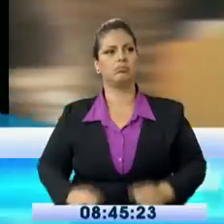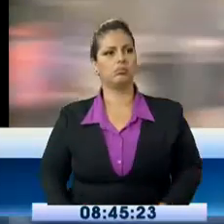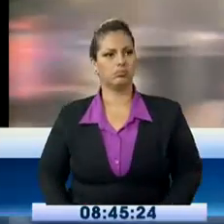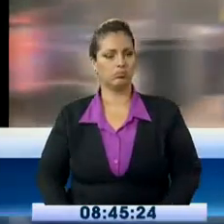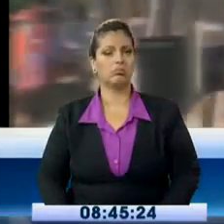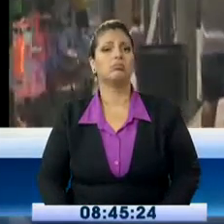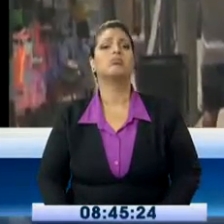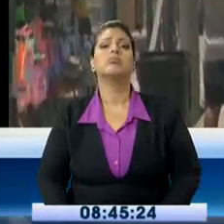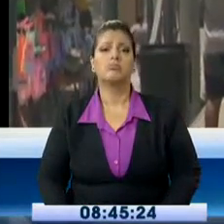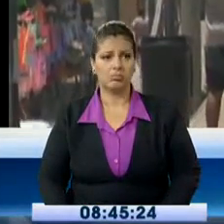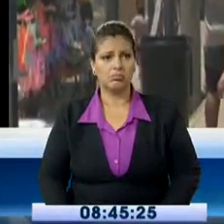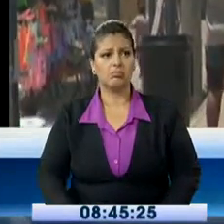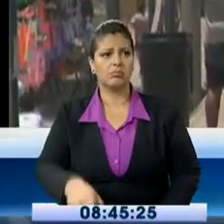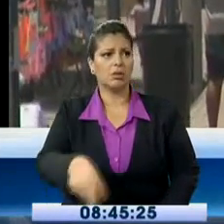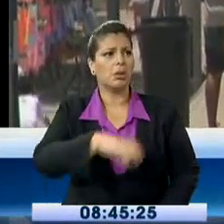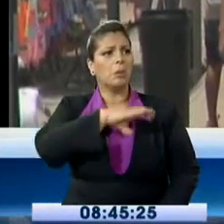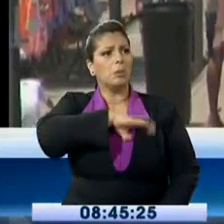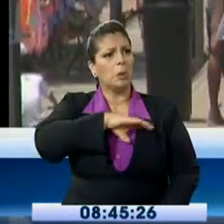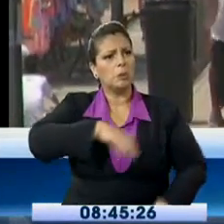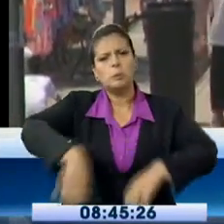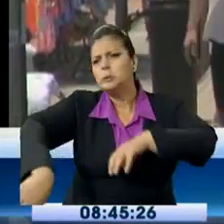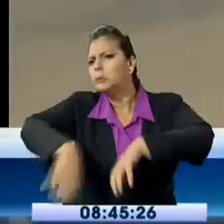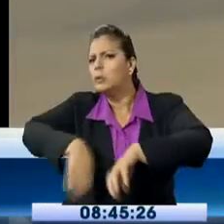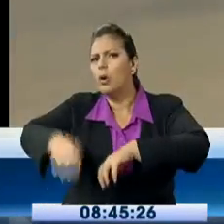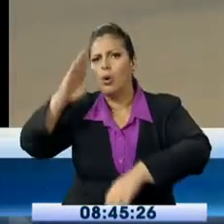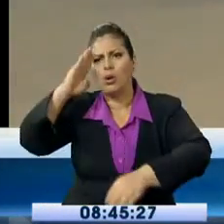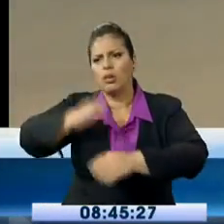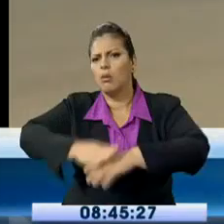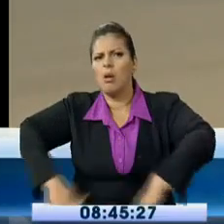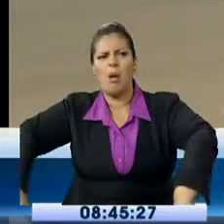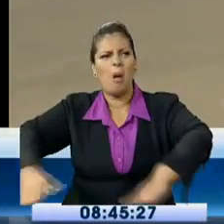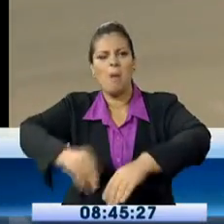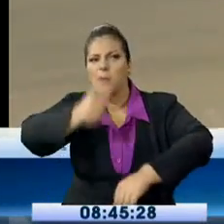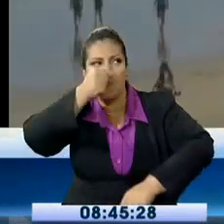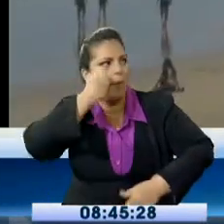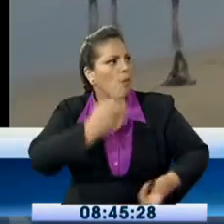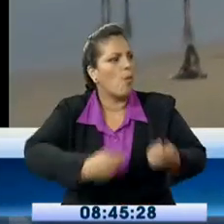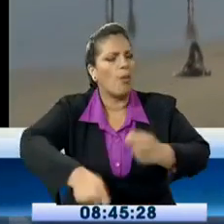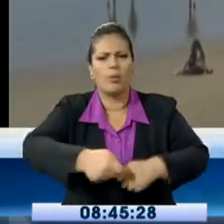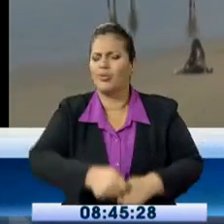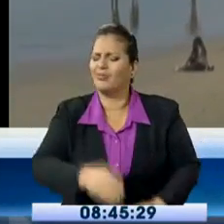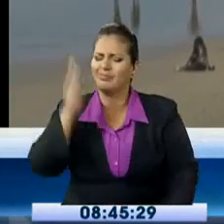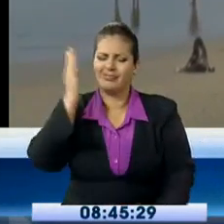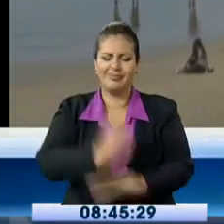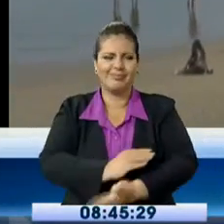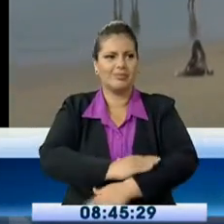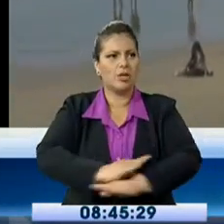al microtráfico en esta comunidad y así brindar mayor seguridad a los turistas